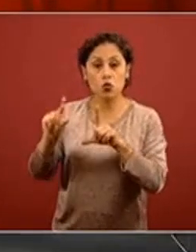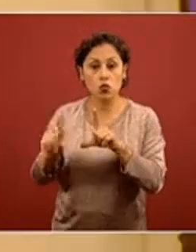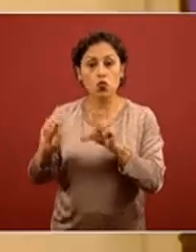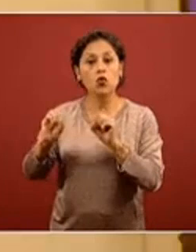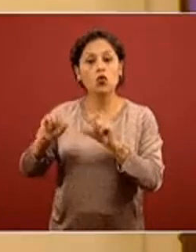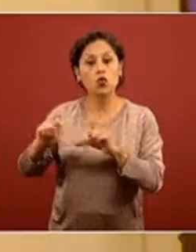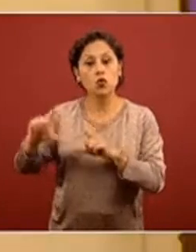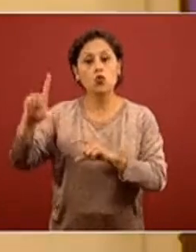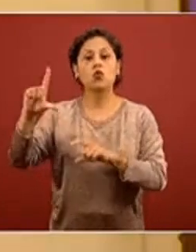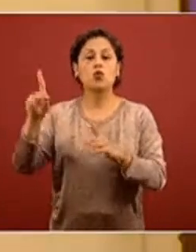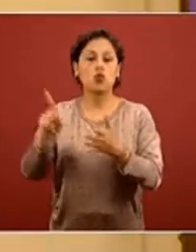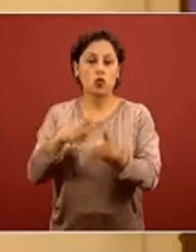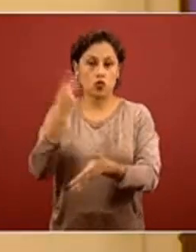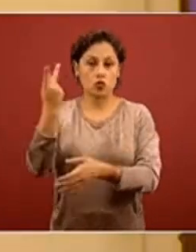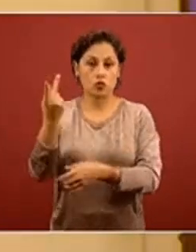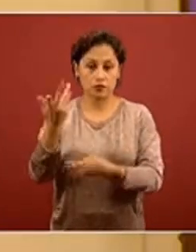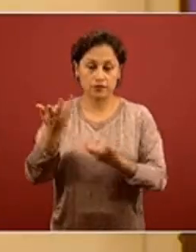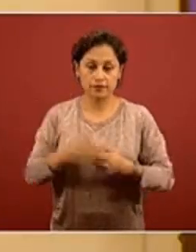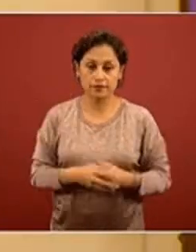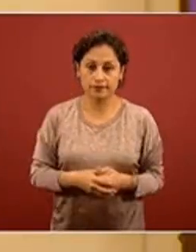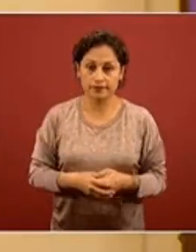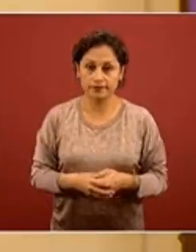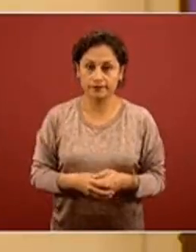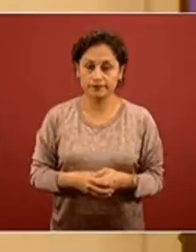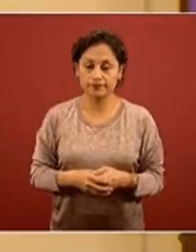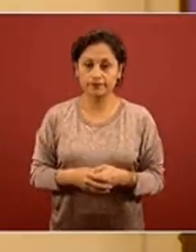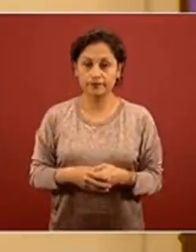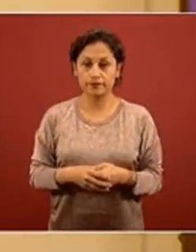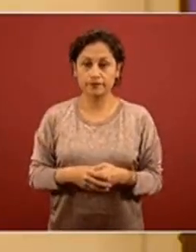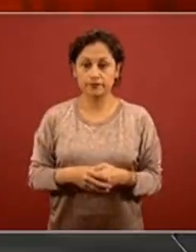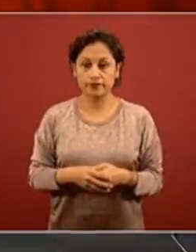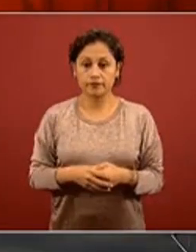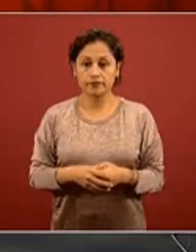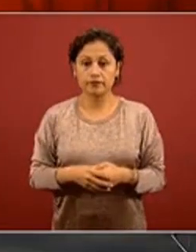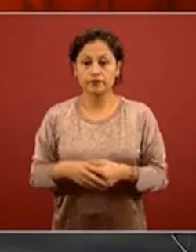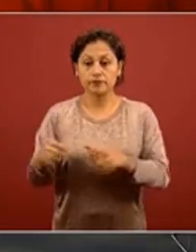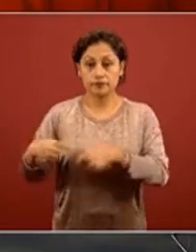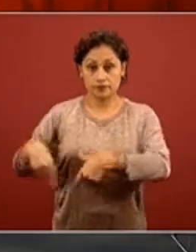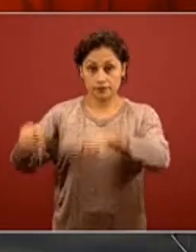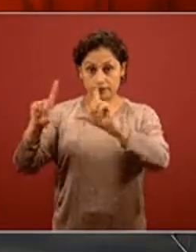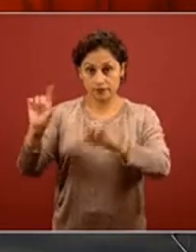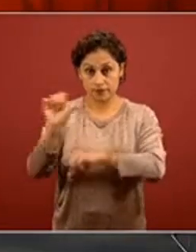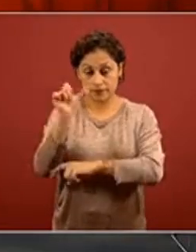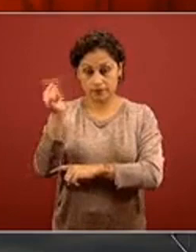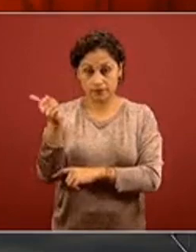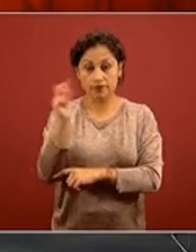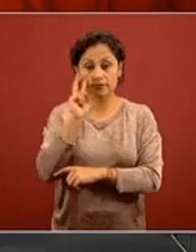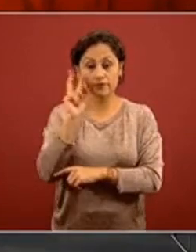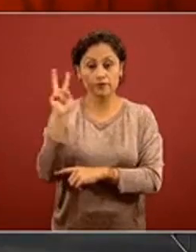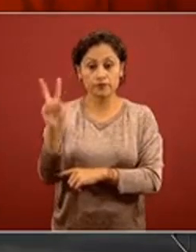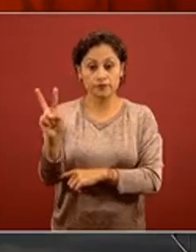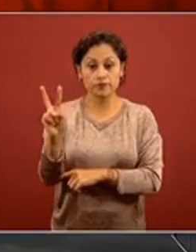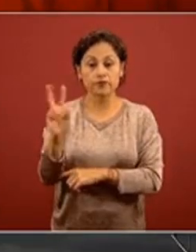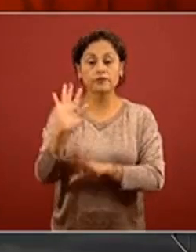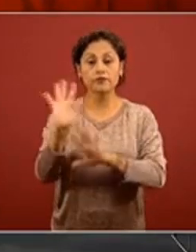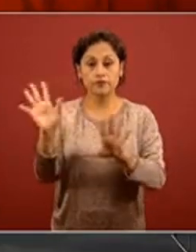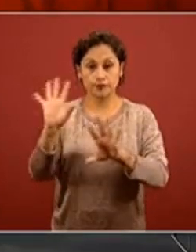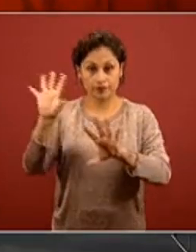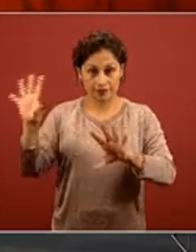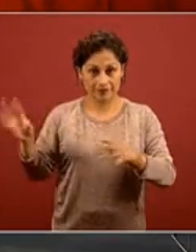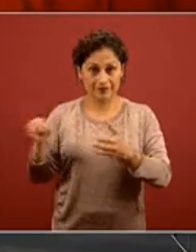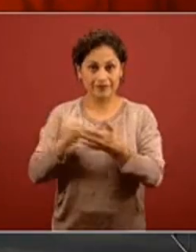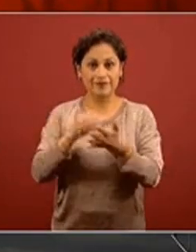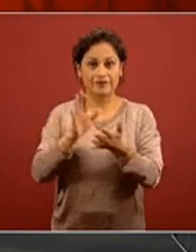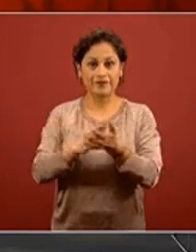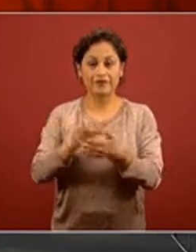o empezamos nuevamente a ver algún incremento. En las siguientes diapositivas vamos a ver lo que ya estamos integrando desde el día